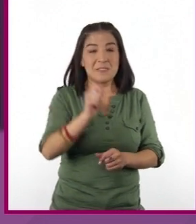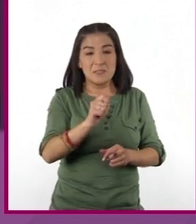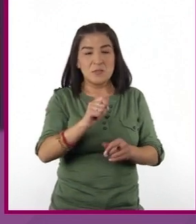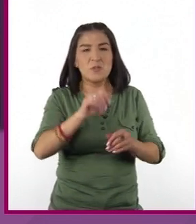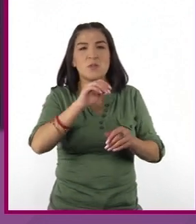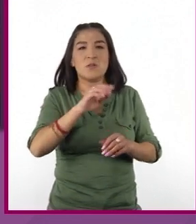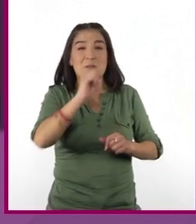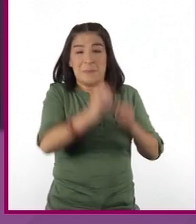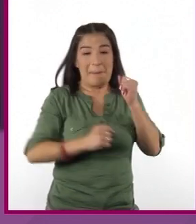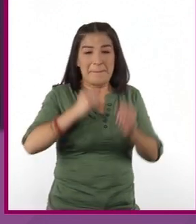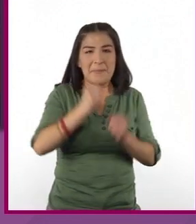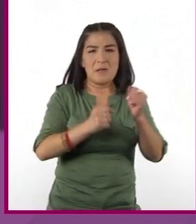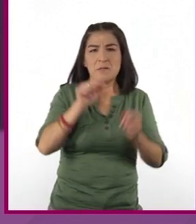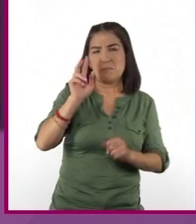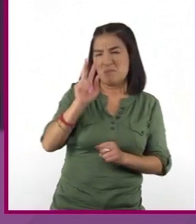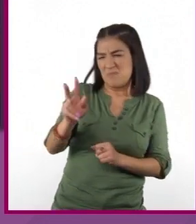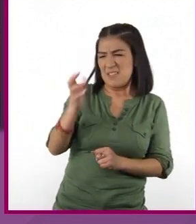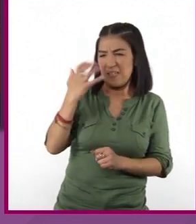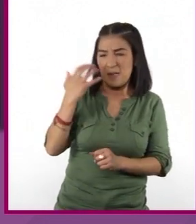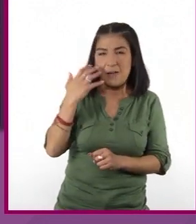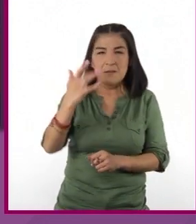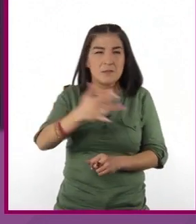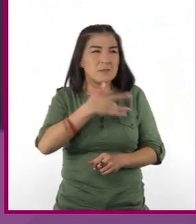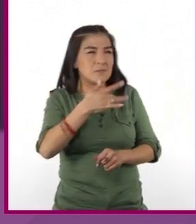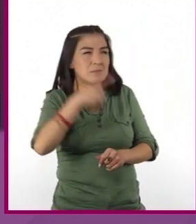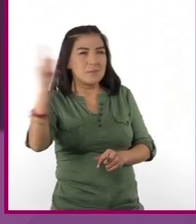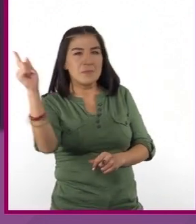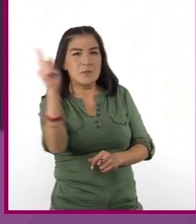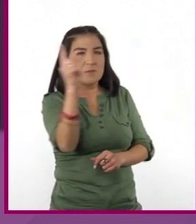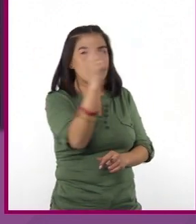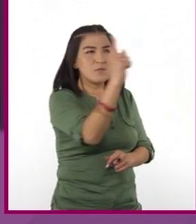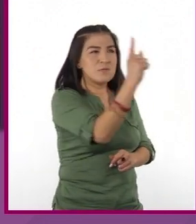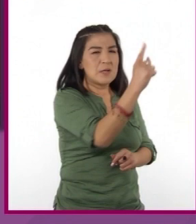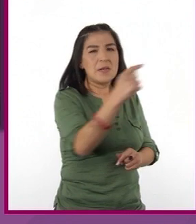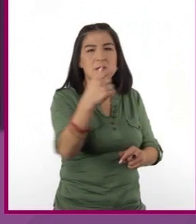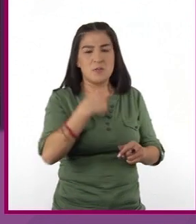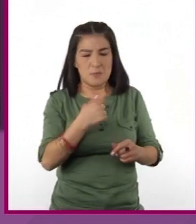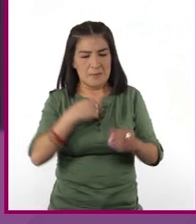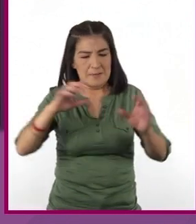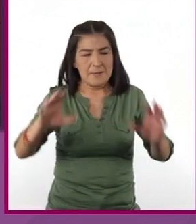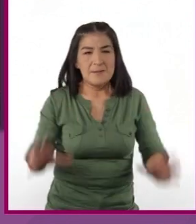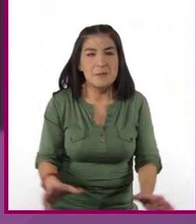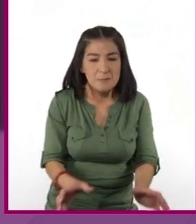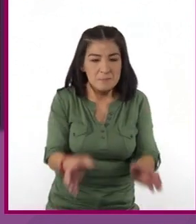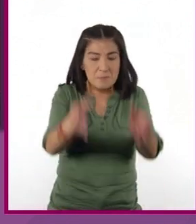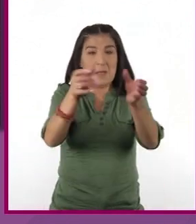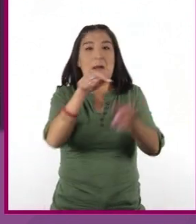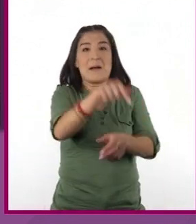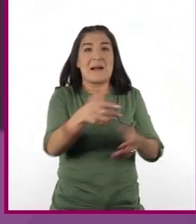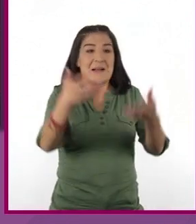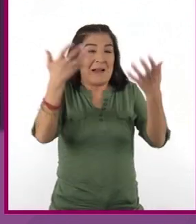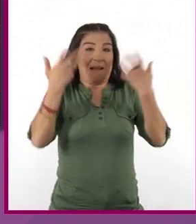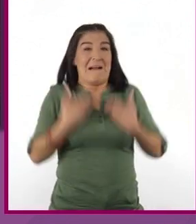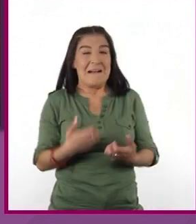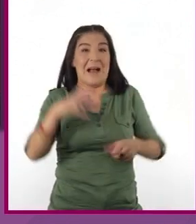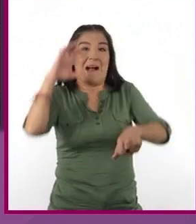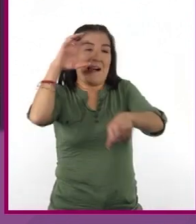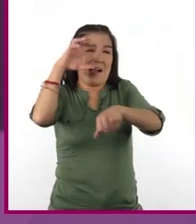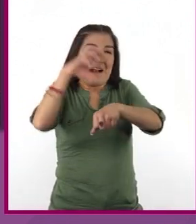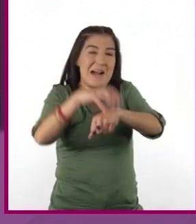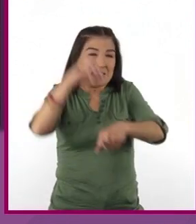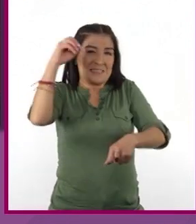que el gato evitaba mi presencia. Lo alcé en brazos, pero asustado por mi violencia, me mordió ligeramente en la